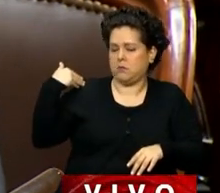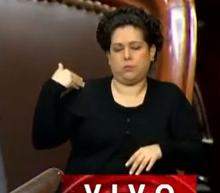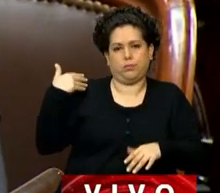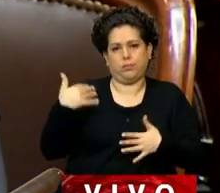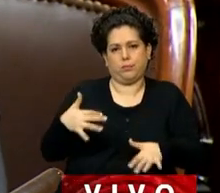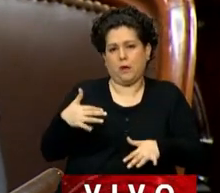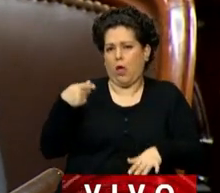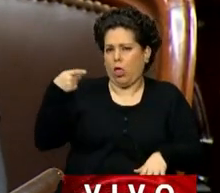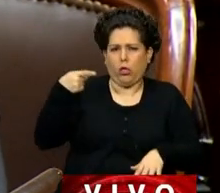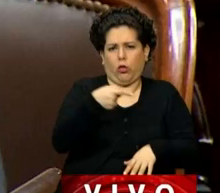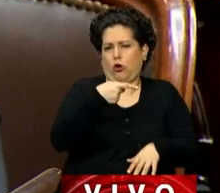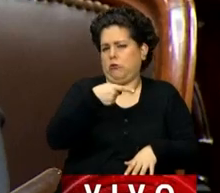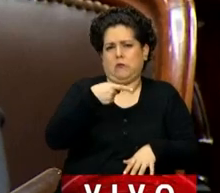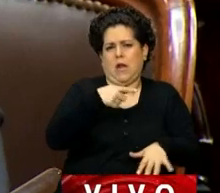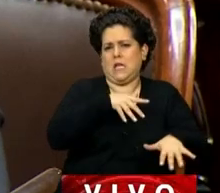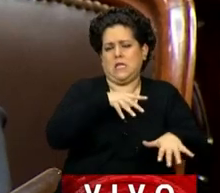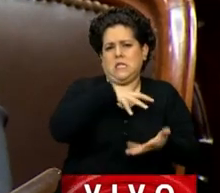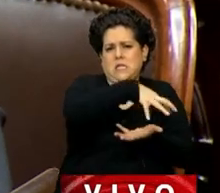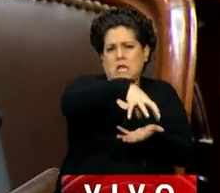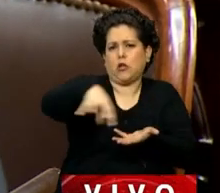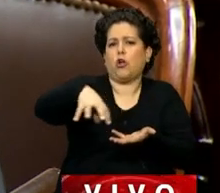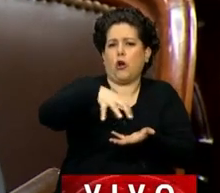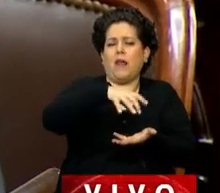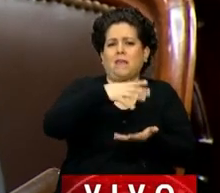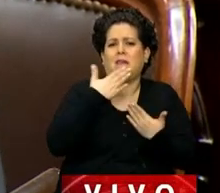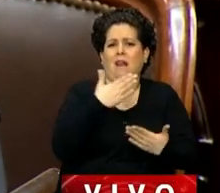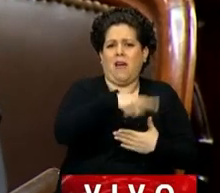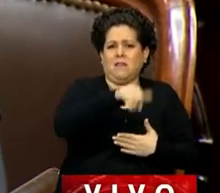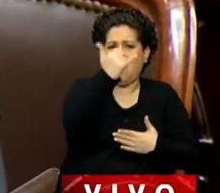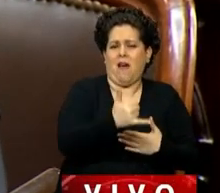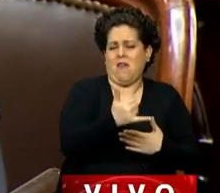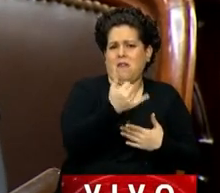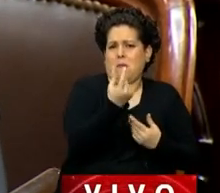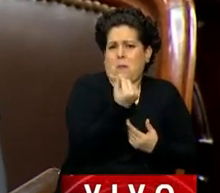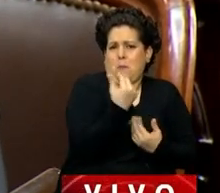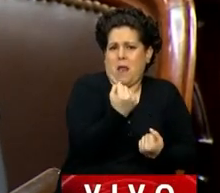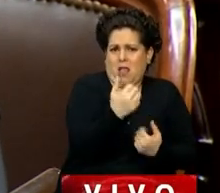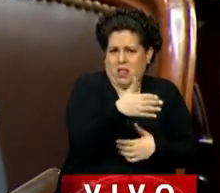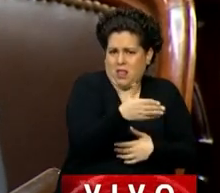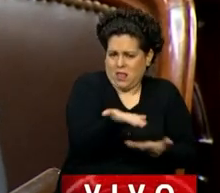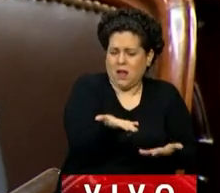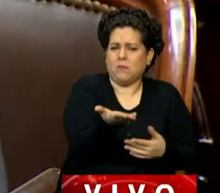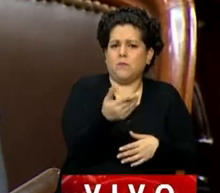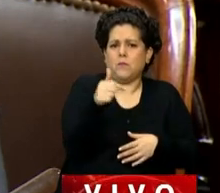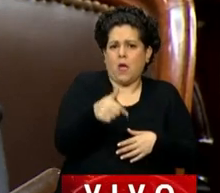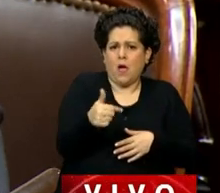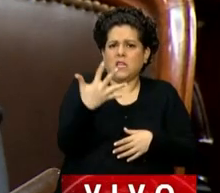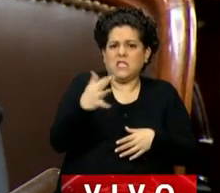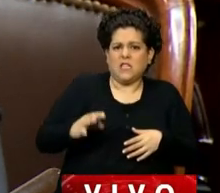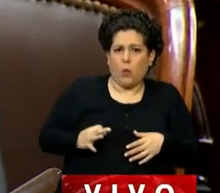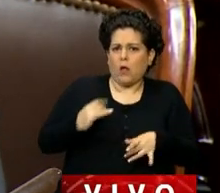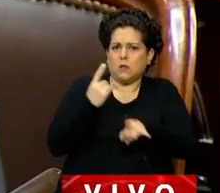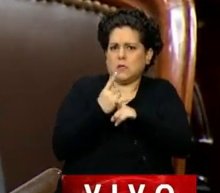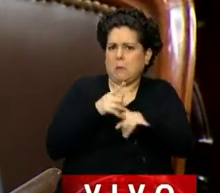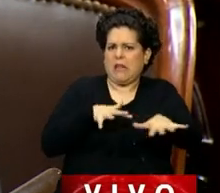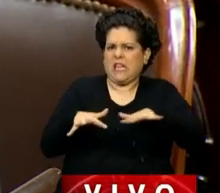los sectores que generan divisas en el país. Y no sorprendentemente, tuvimos una crisis cada 5 años